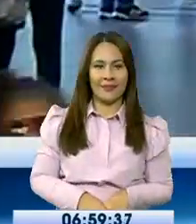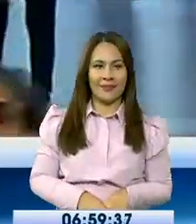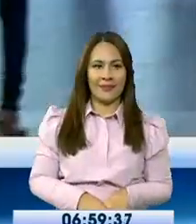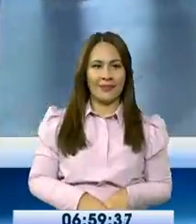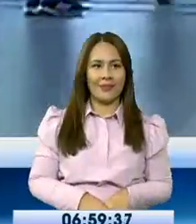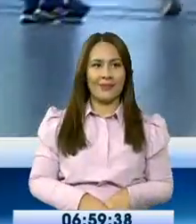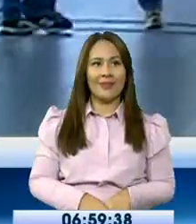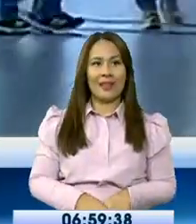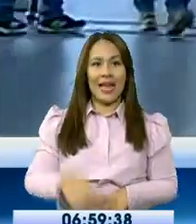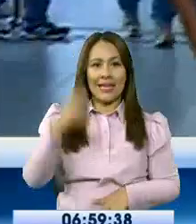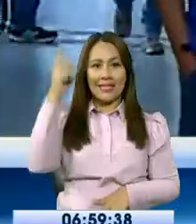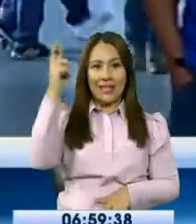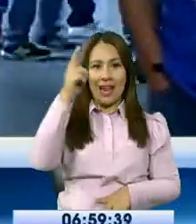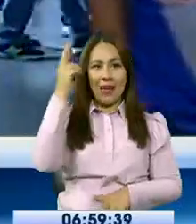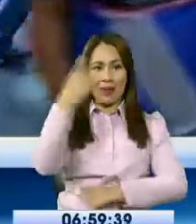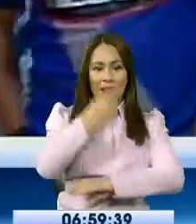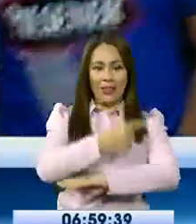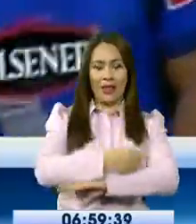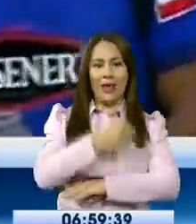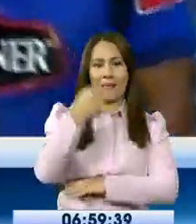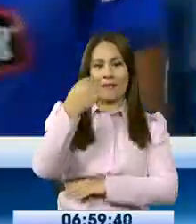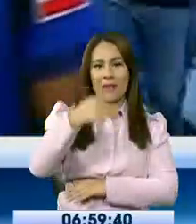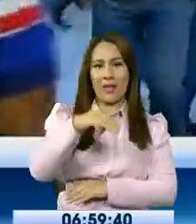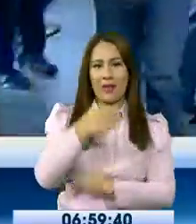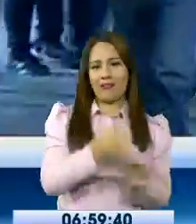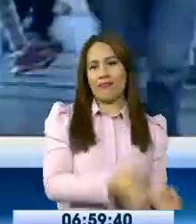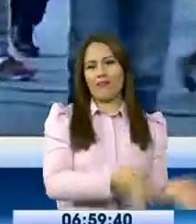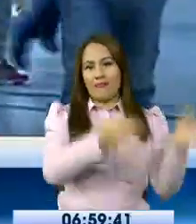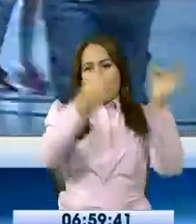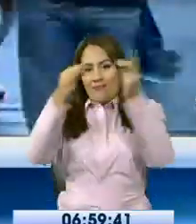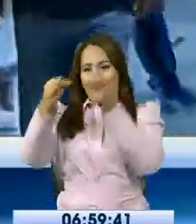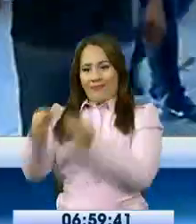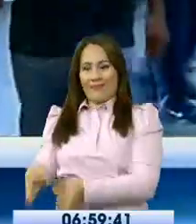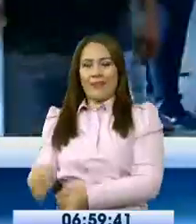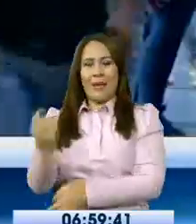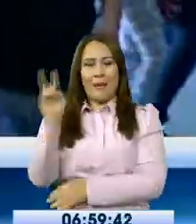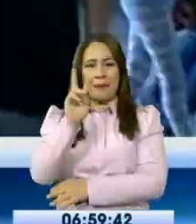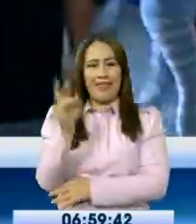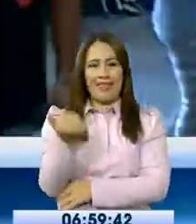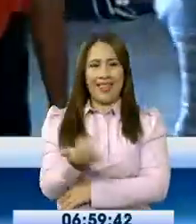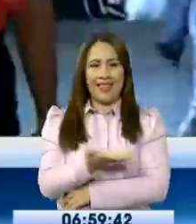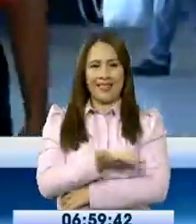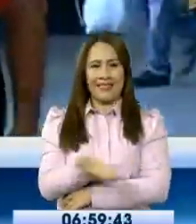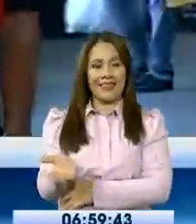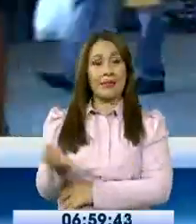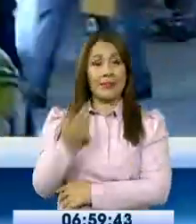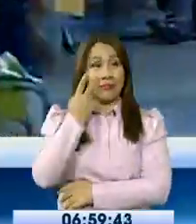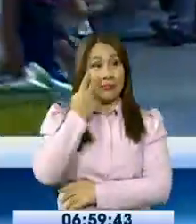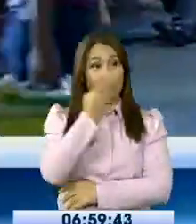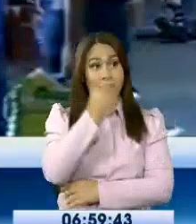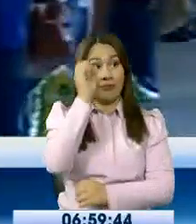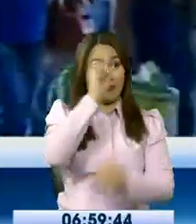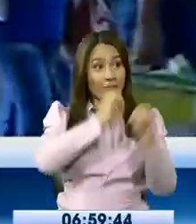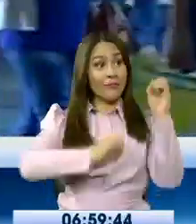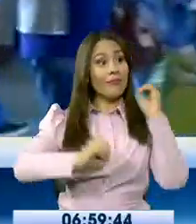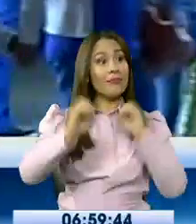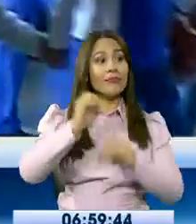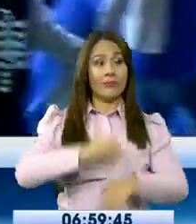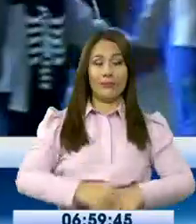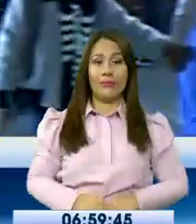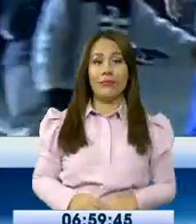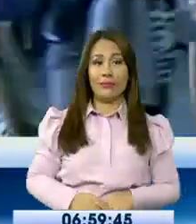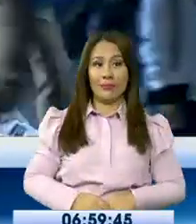se lo celebraba el miércoles, pero se lo traspasó a este viernes, y que ya observamos solamente en